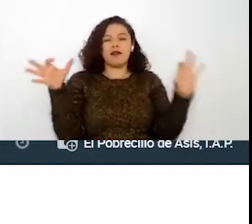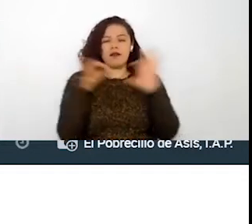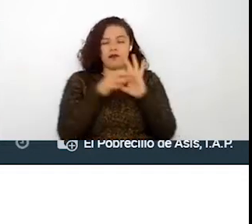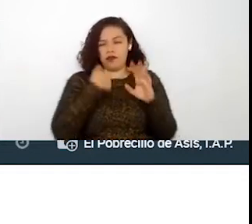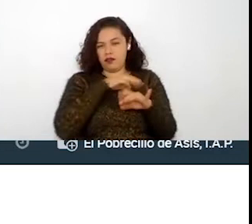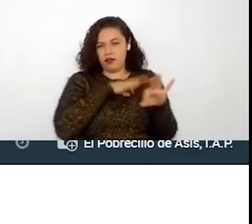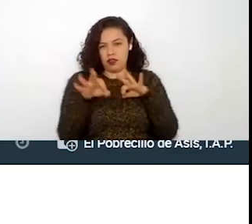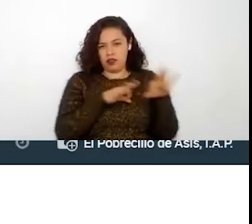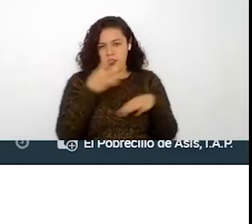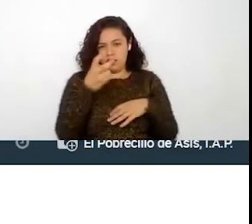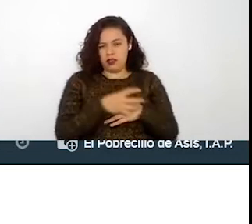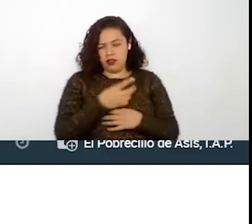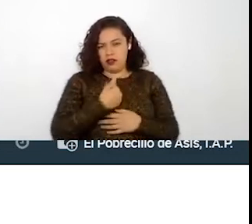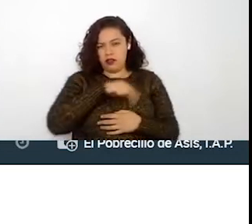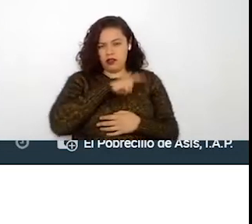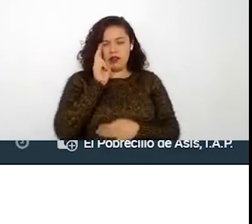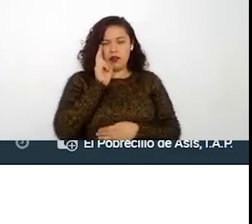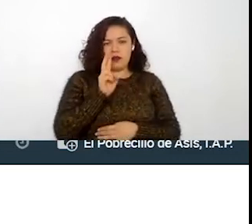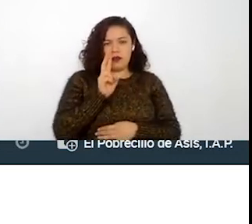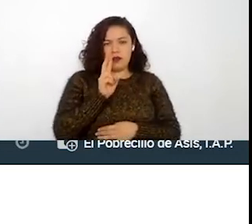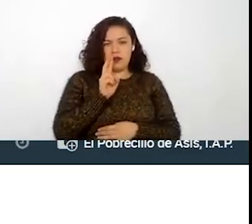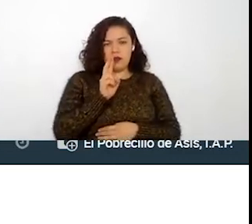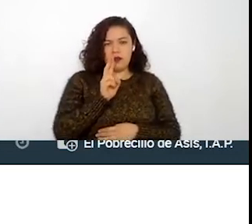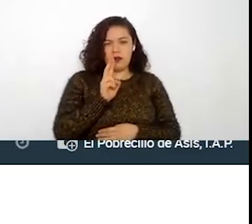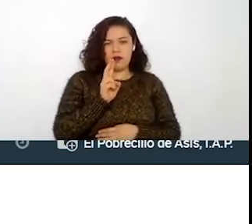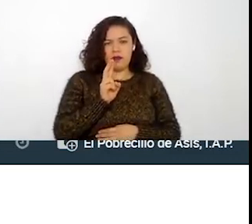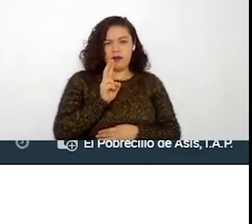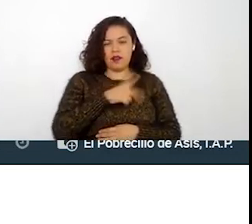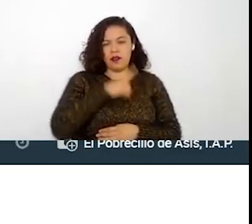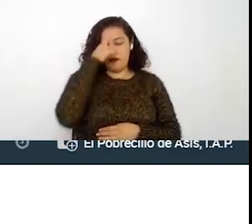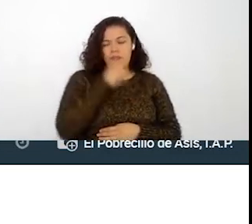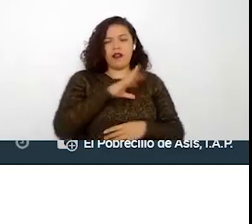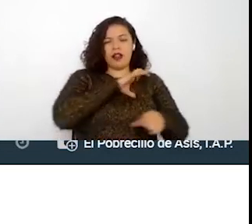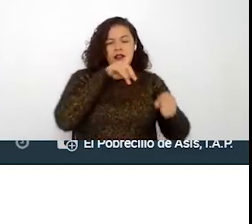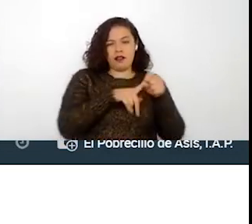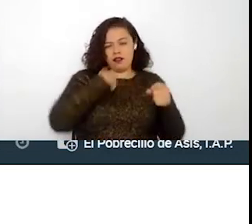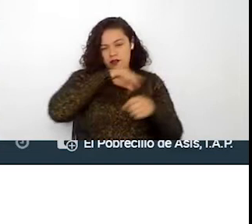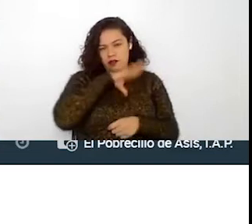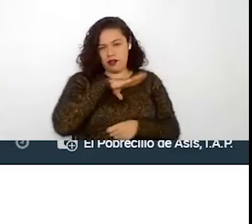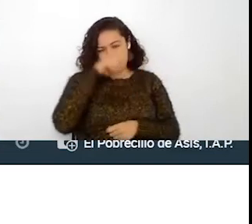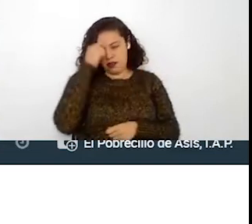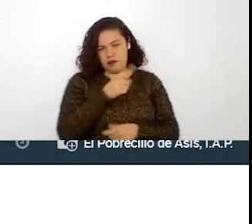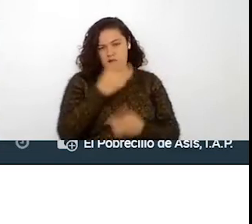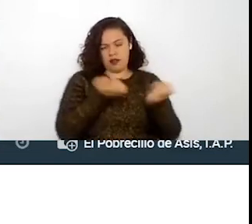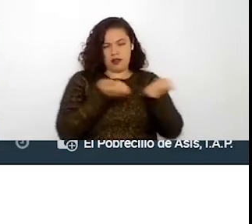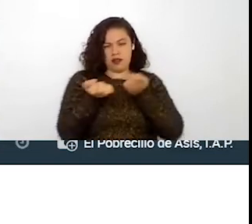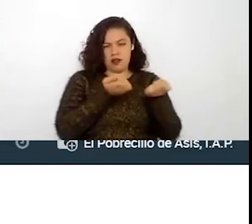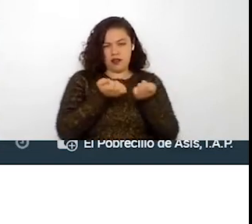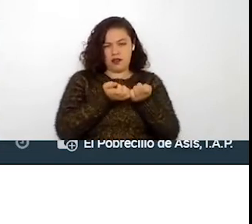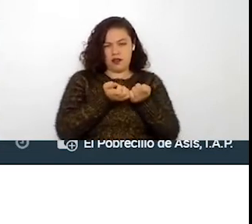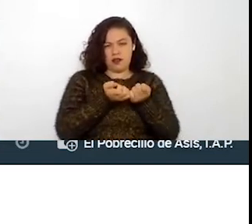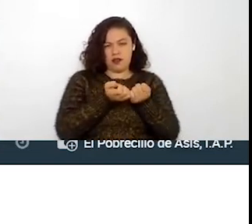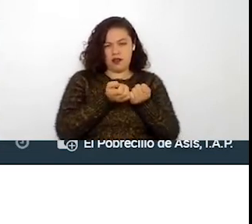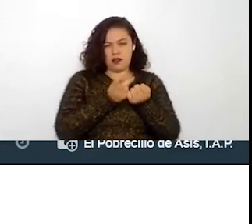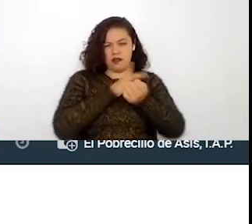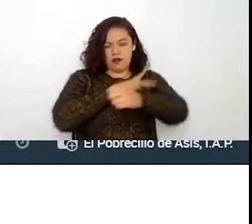trabajar como vemos es un perfil muy específico lo que tomamos para el ejercicio mi compañera